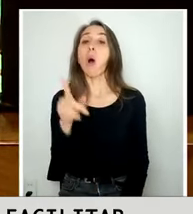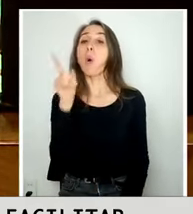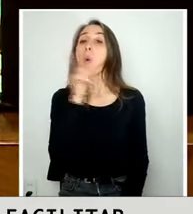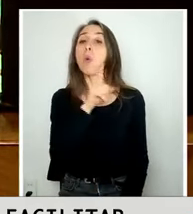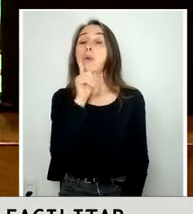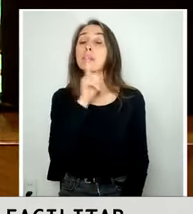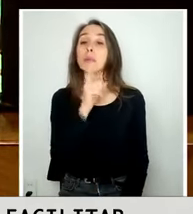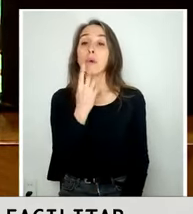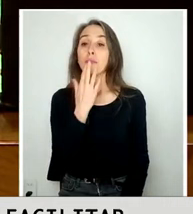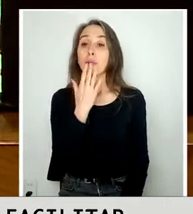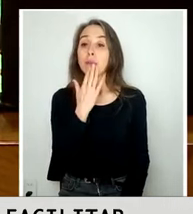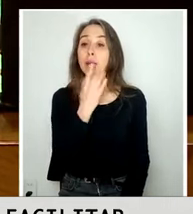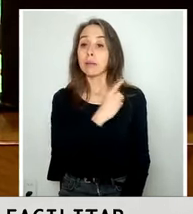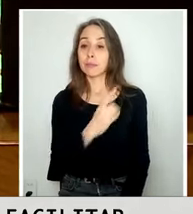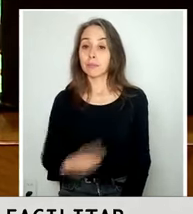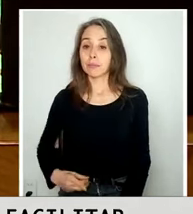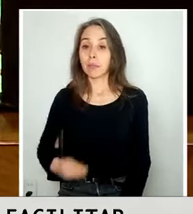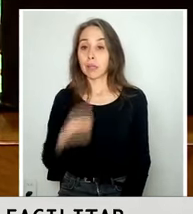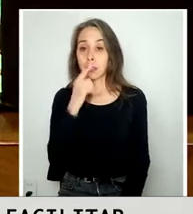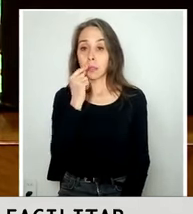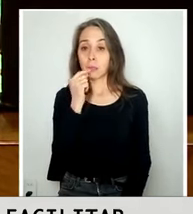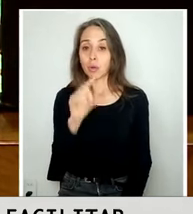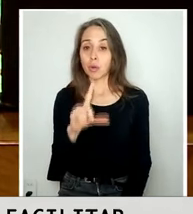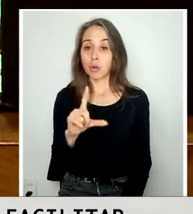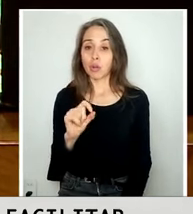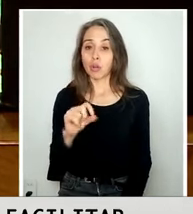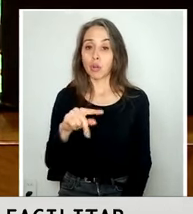palabra el diputado Andrés longton